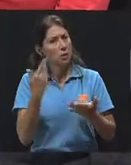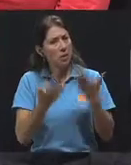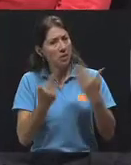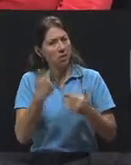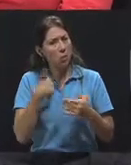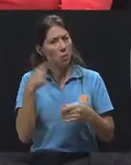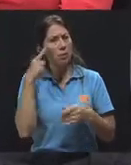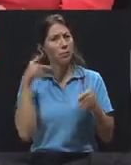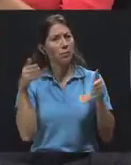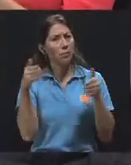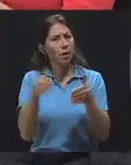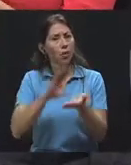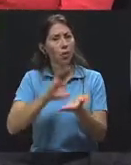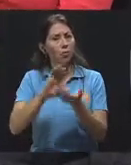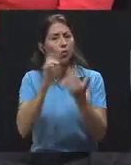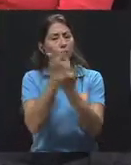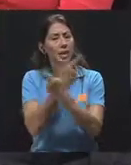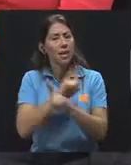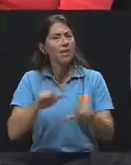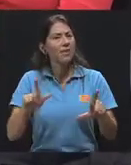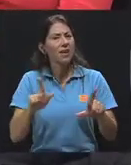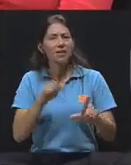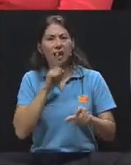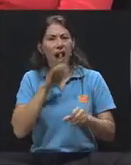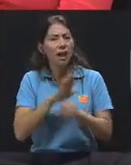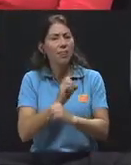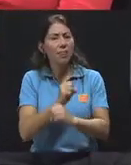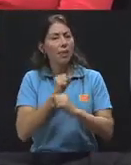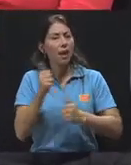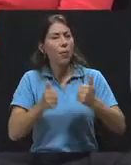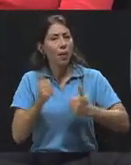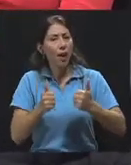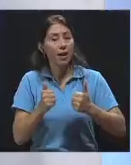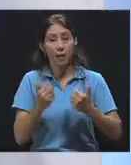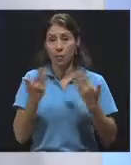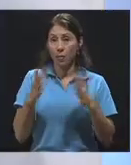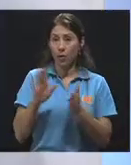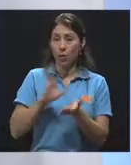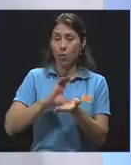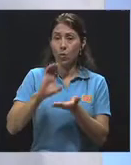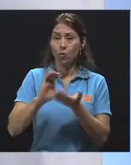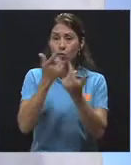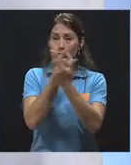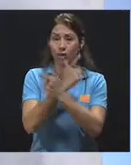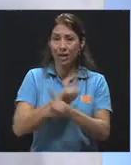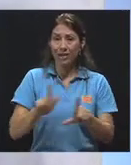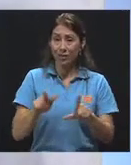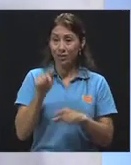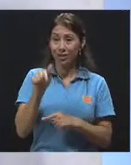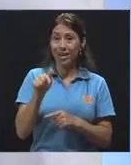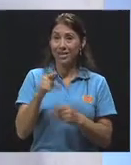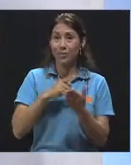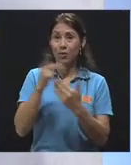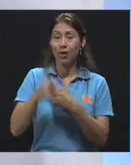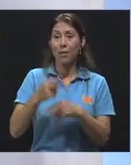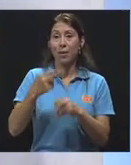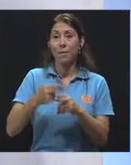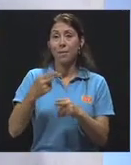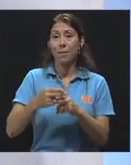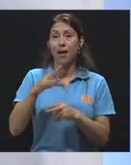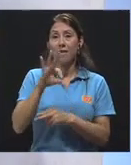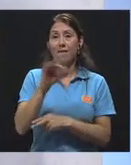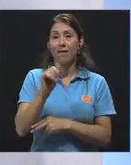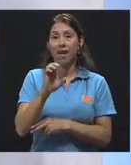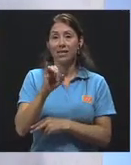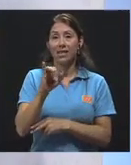bien a los cursos libres, o sea, sí, ¿qué garantía tienen las personas? Digamos, los cursos libres, los de este programa de facilidad, uh-huh, de la GIZ, han